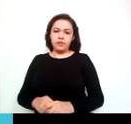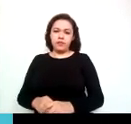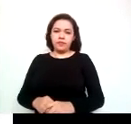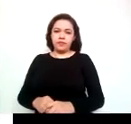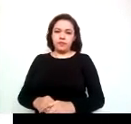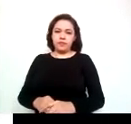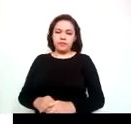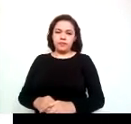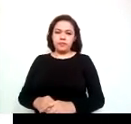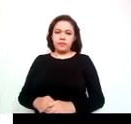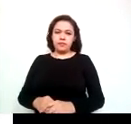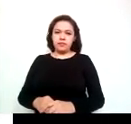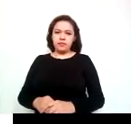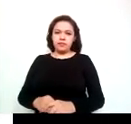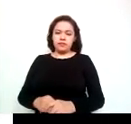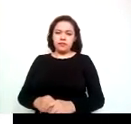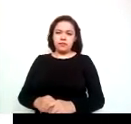Ok. ¿Qué trabajas usted?